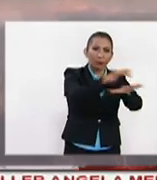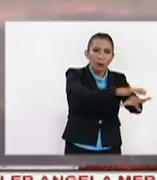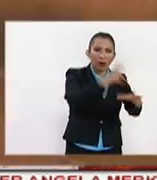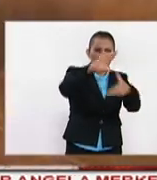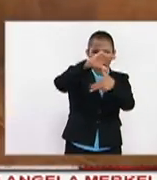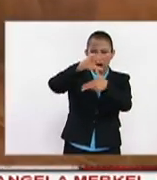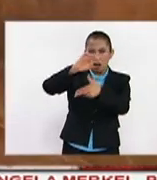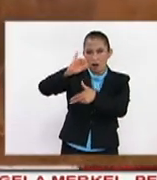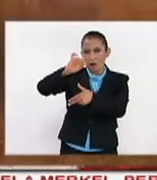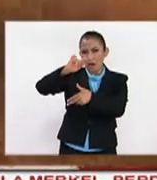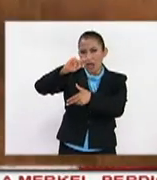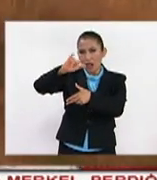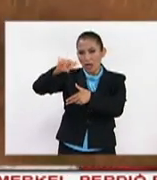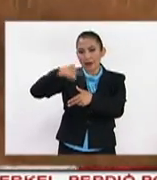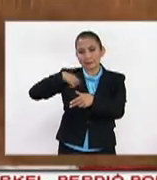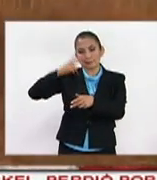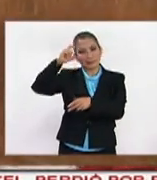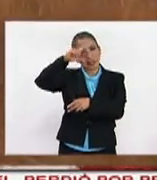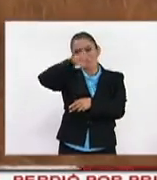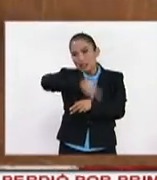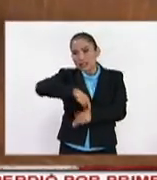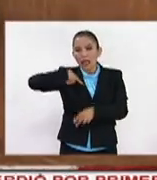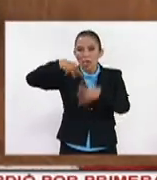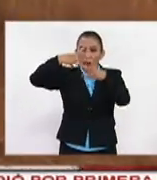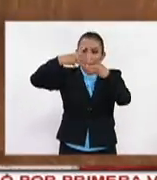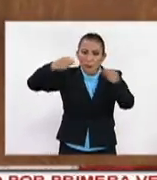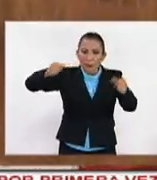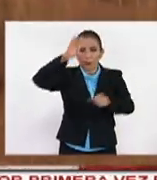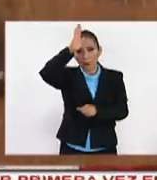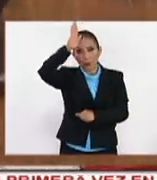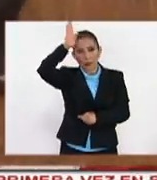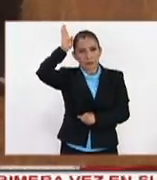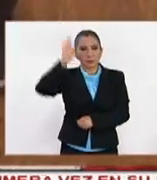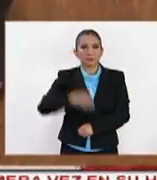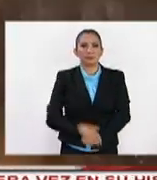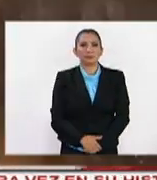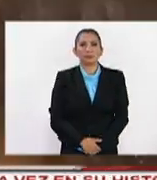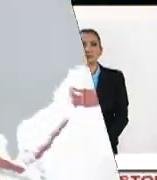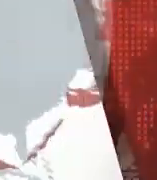del huracán Ofelia están dificultando el trabajo de los bomberos.